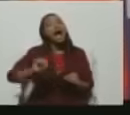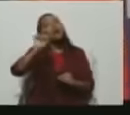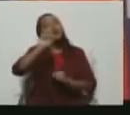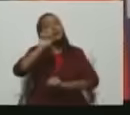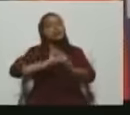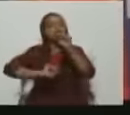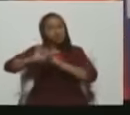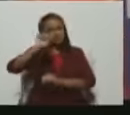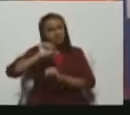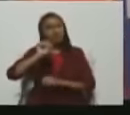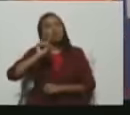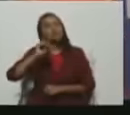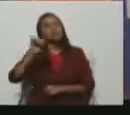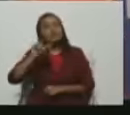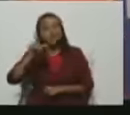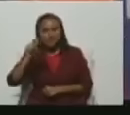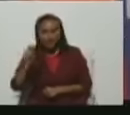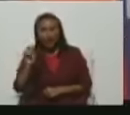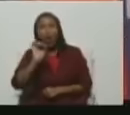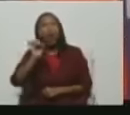@defensoriabzla o el Instagram.